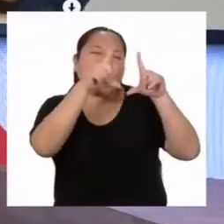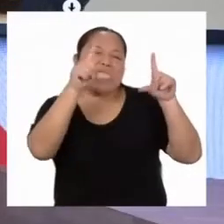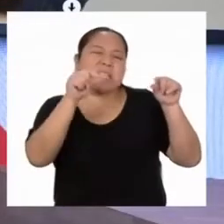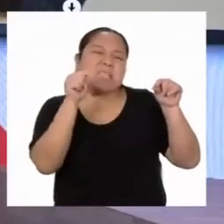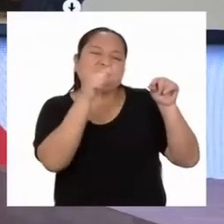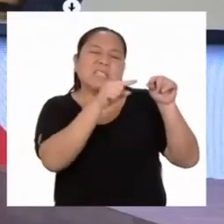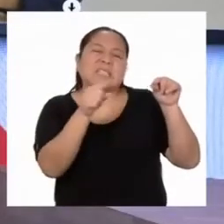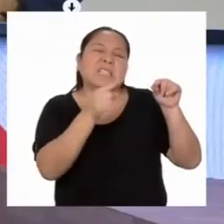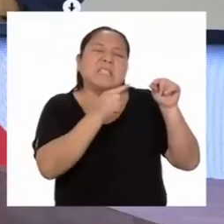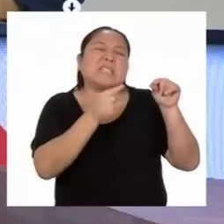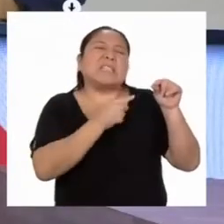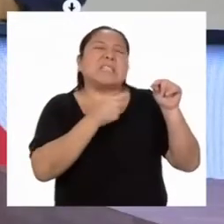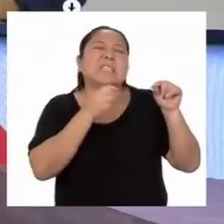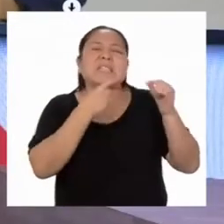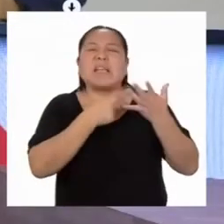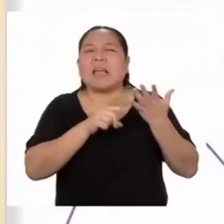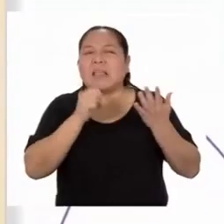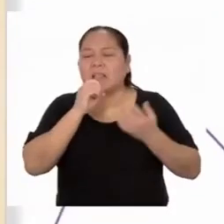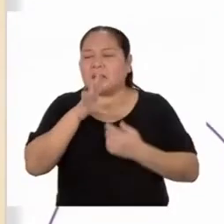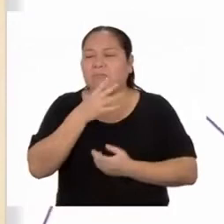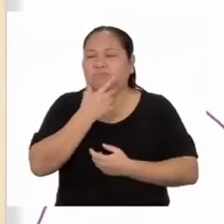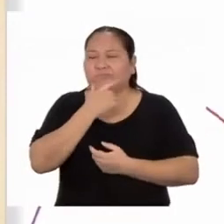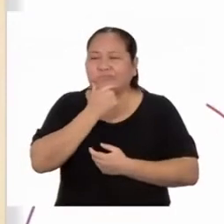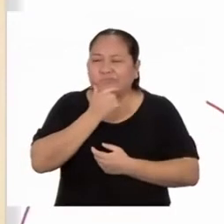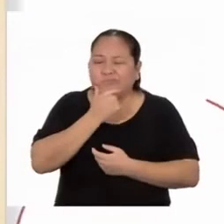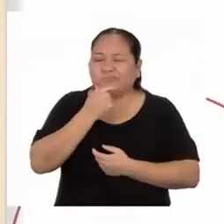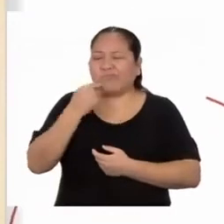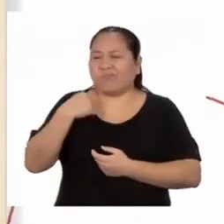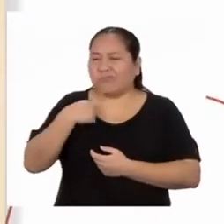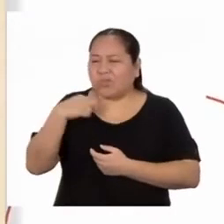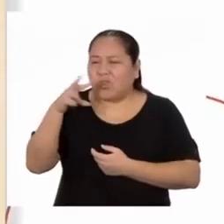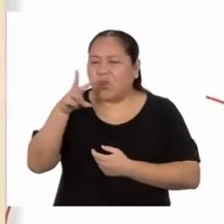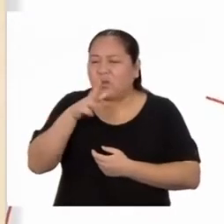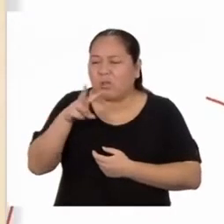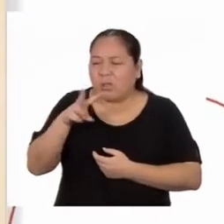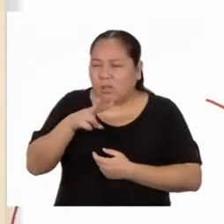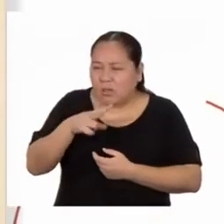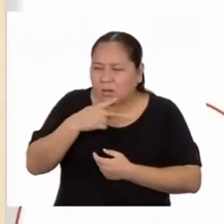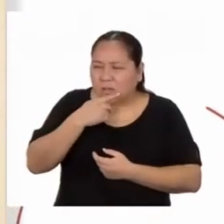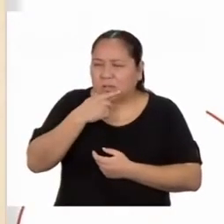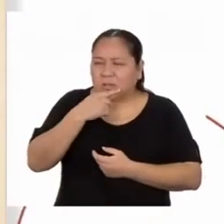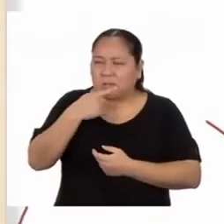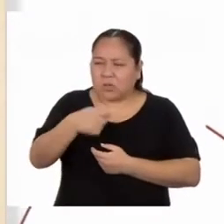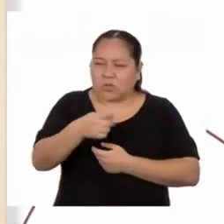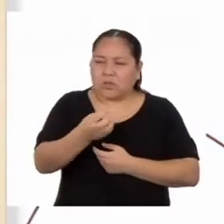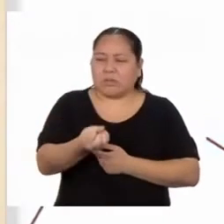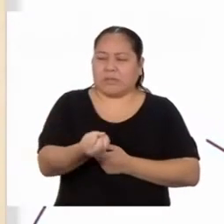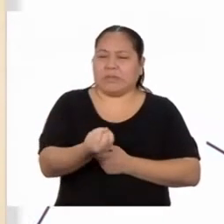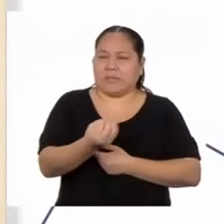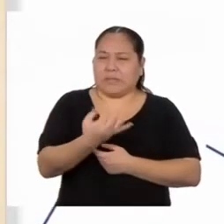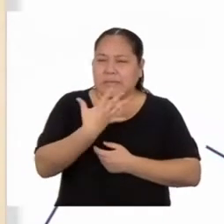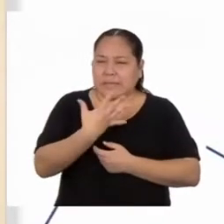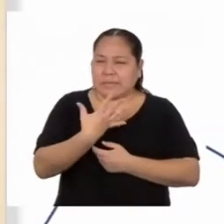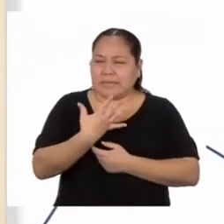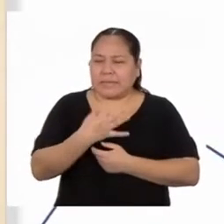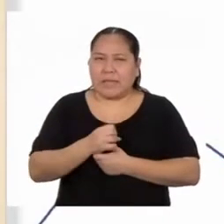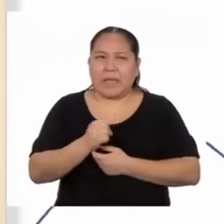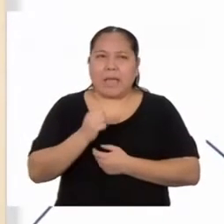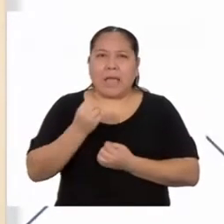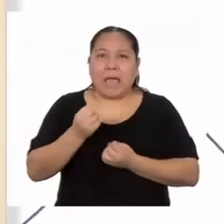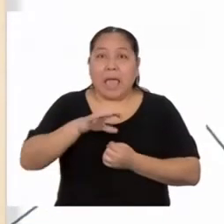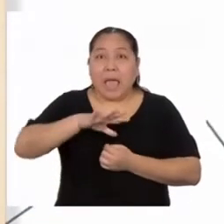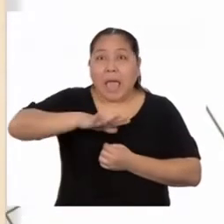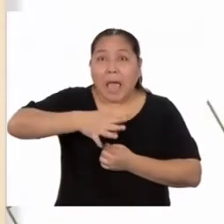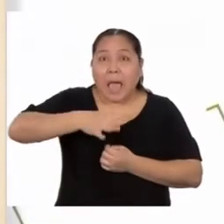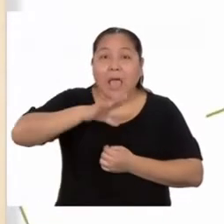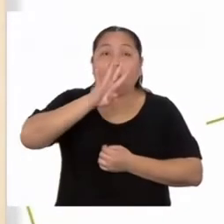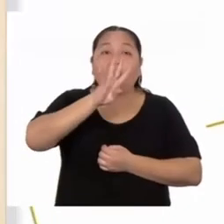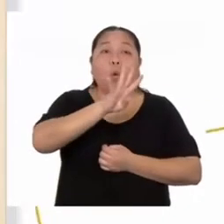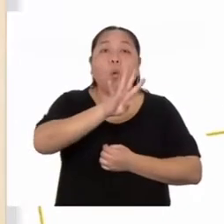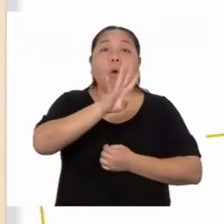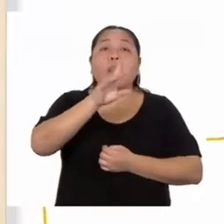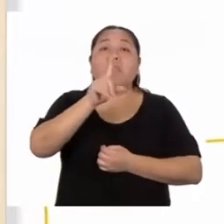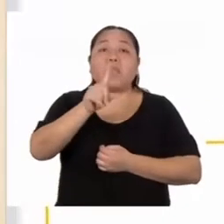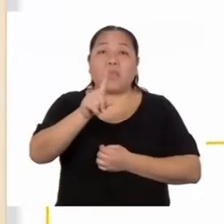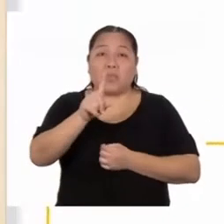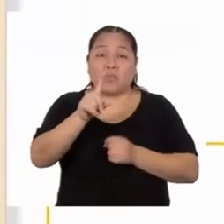Bien, por lo que leo, nos hablan de que existen 41